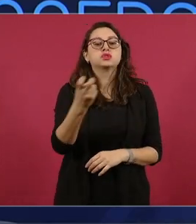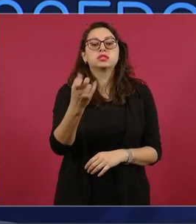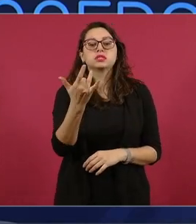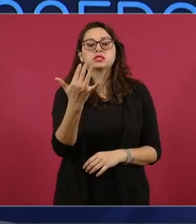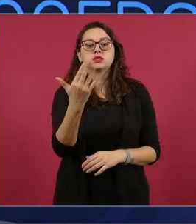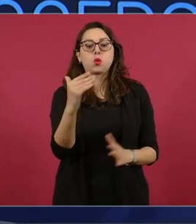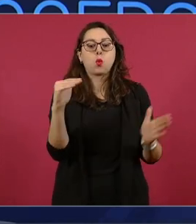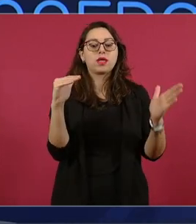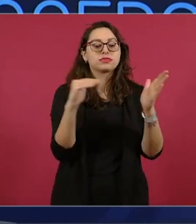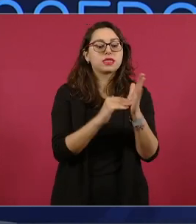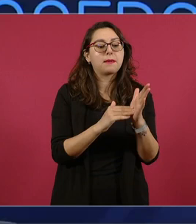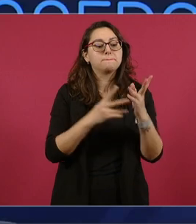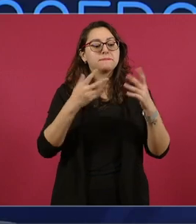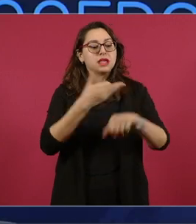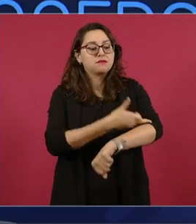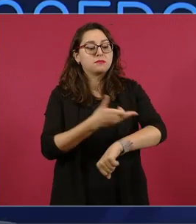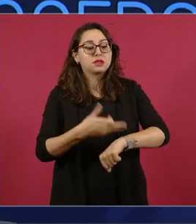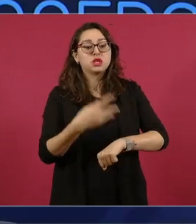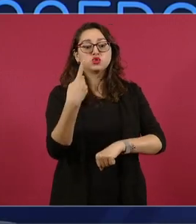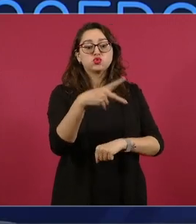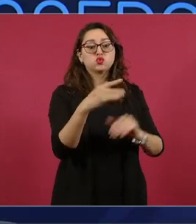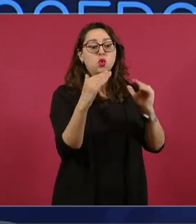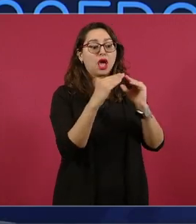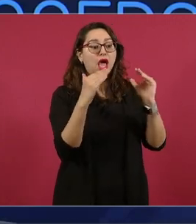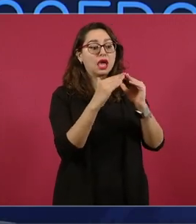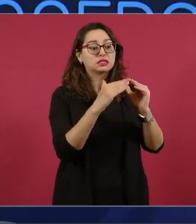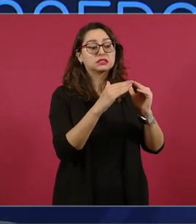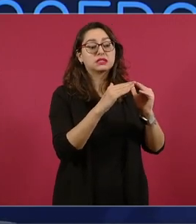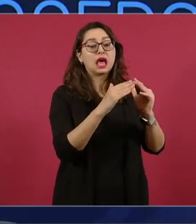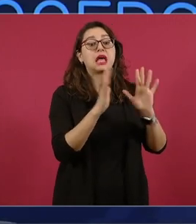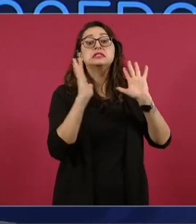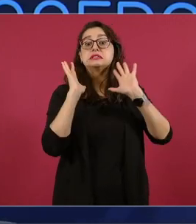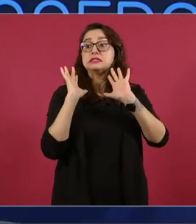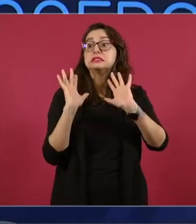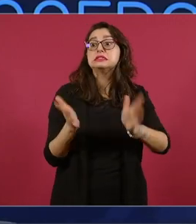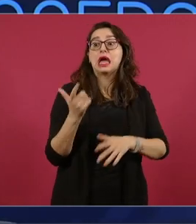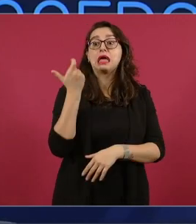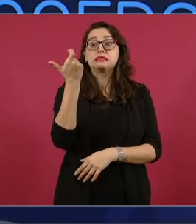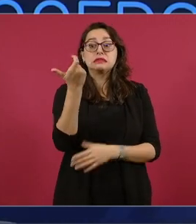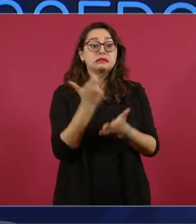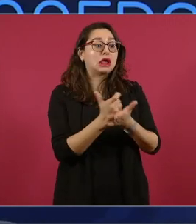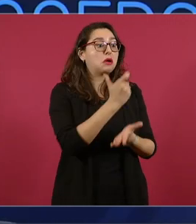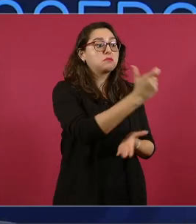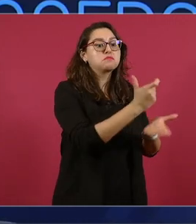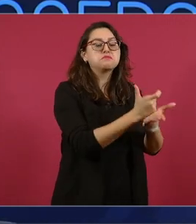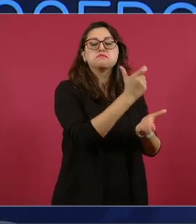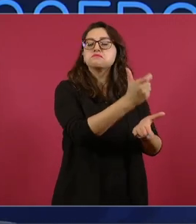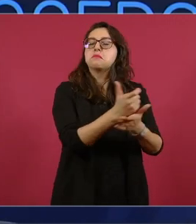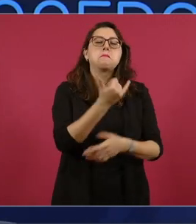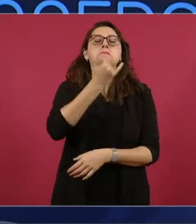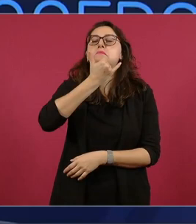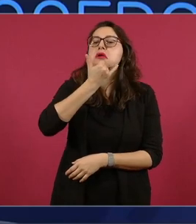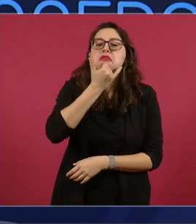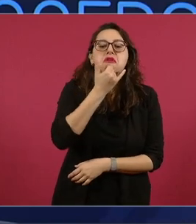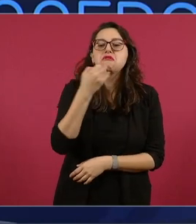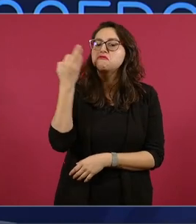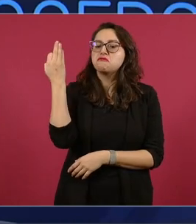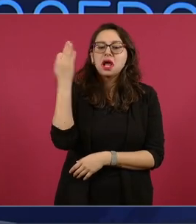familias que perdieron sus casas. Eso es falso, presidente. Quien se lo haya dicho le mintió, presidente, lo